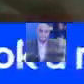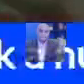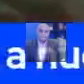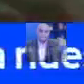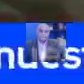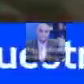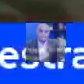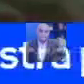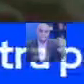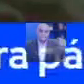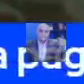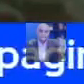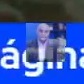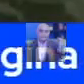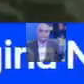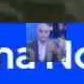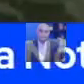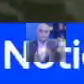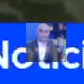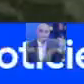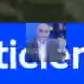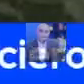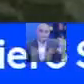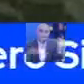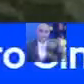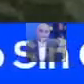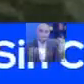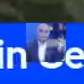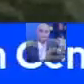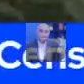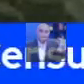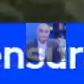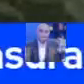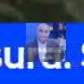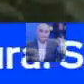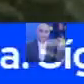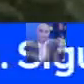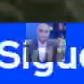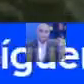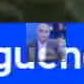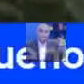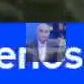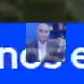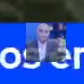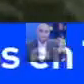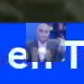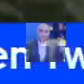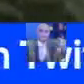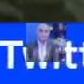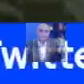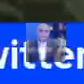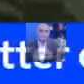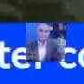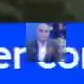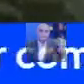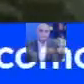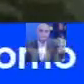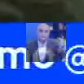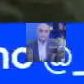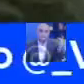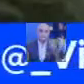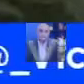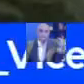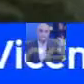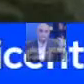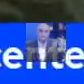Así es, pues estaremos al pendiente de todo esto. Creo que se sumarán más